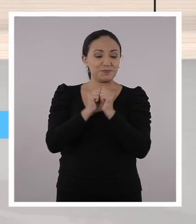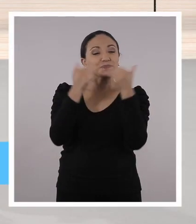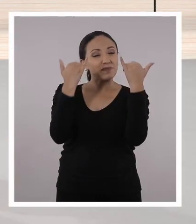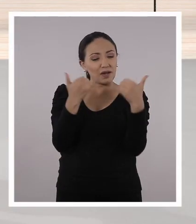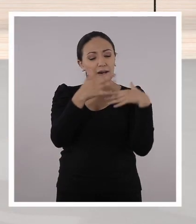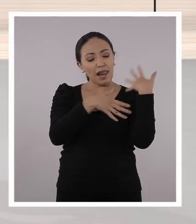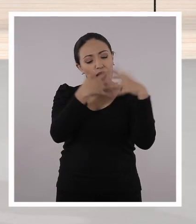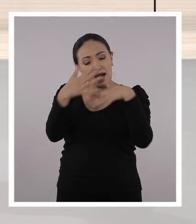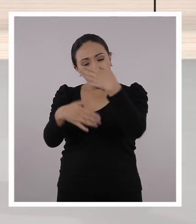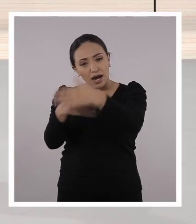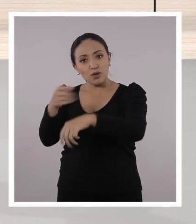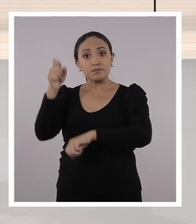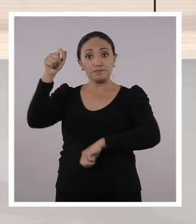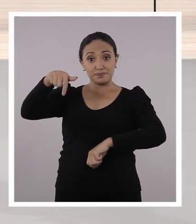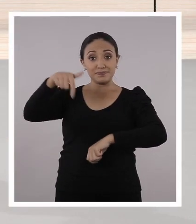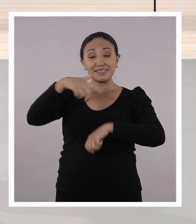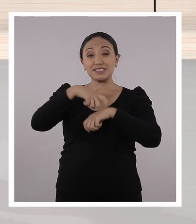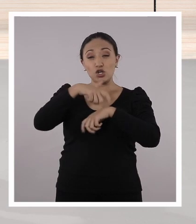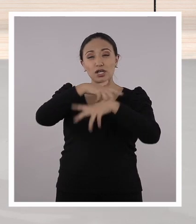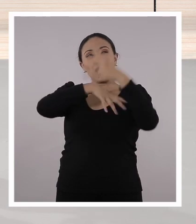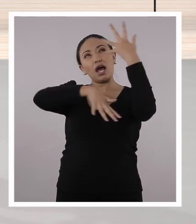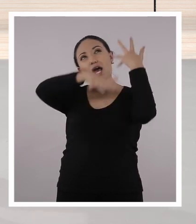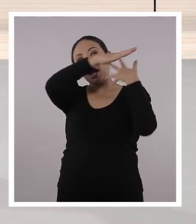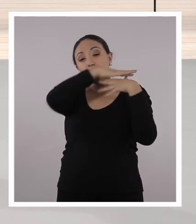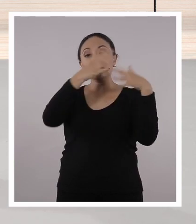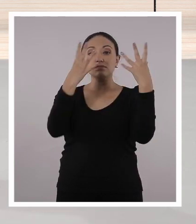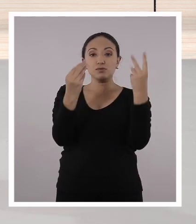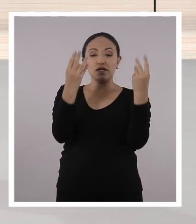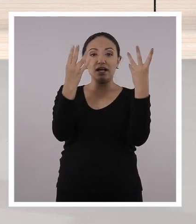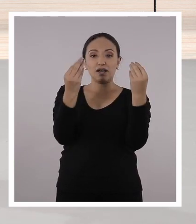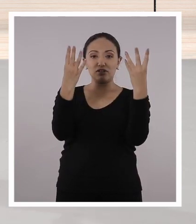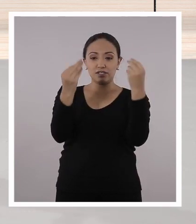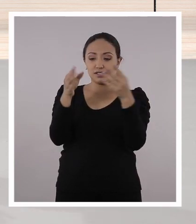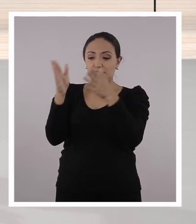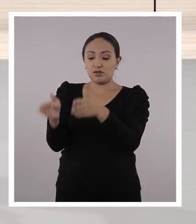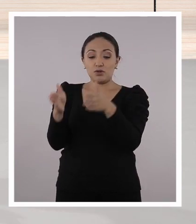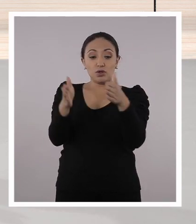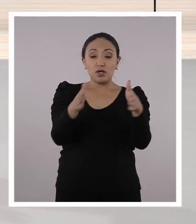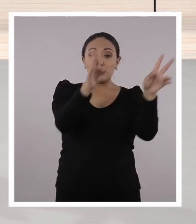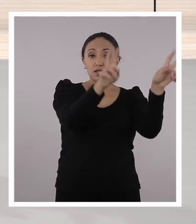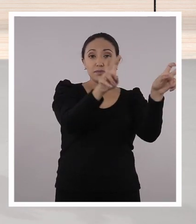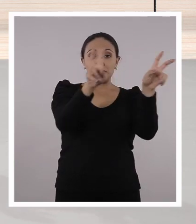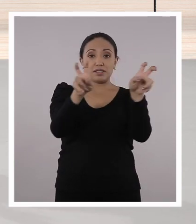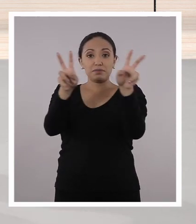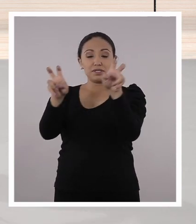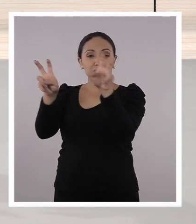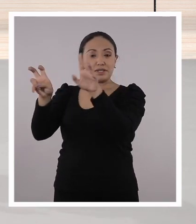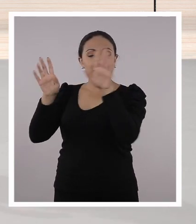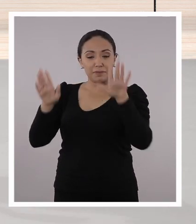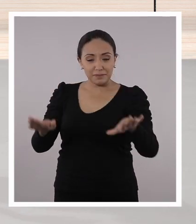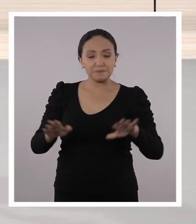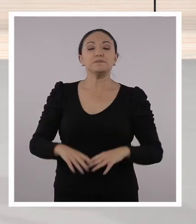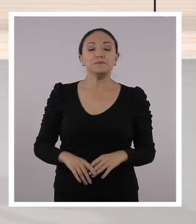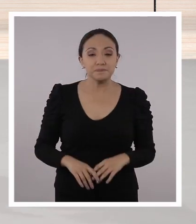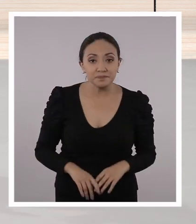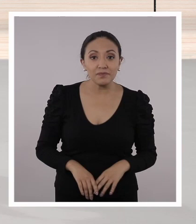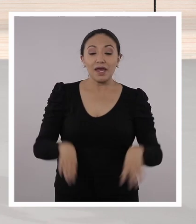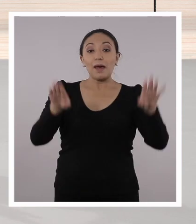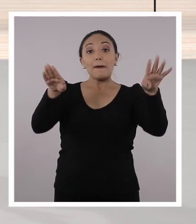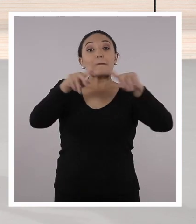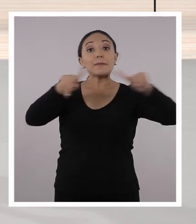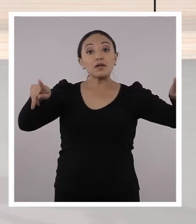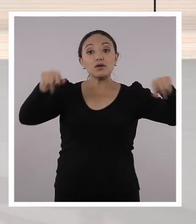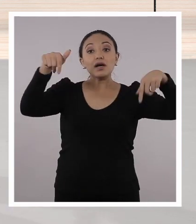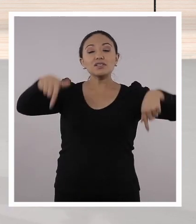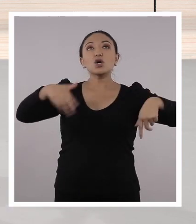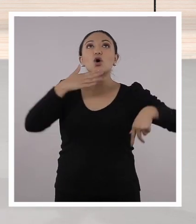Chicos y chicas, a lo largo de la historia en nuestro país han acontecido varios acontecimientos y cada uno de ellos fortalecen nuestra identidad.